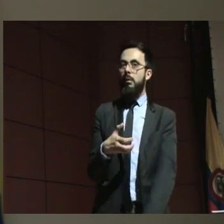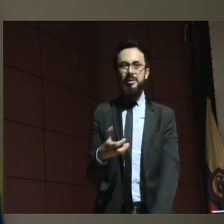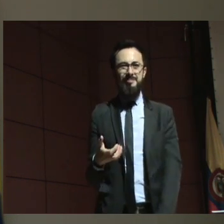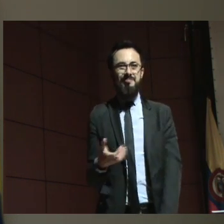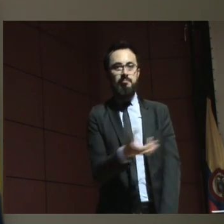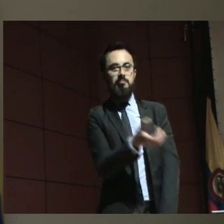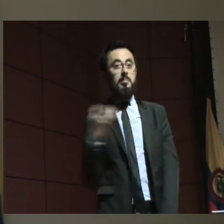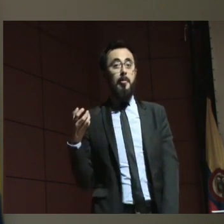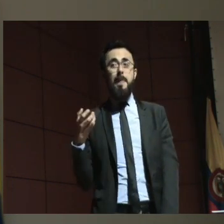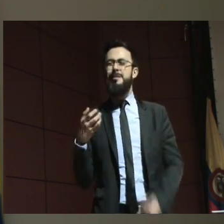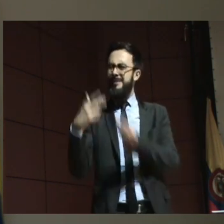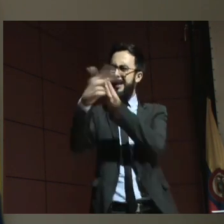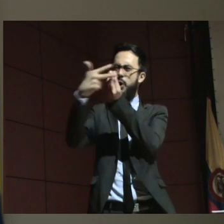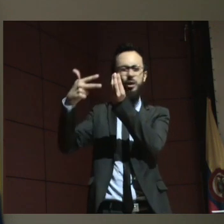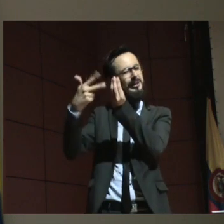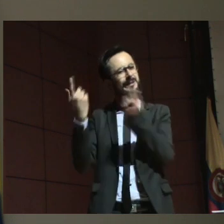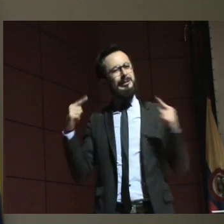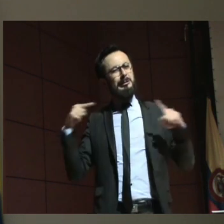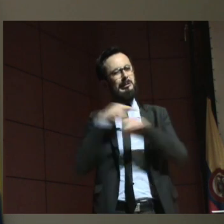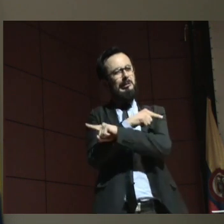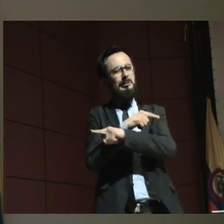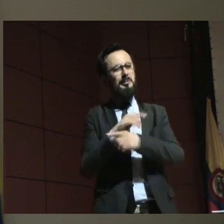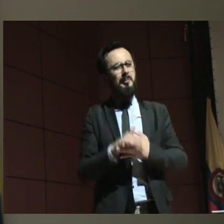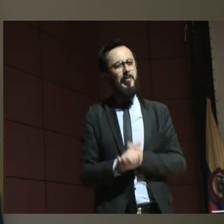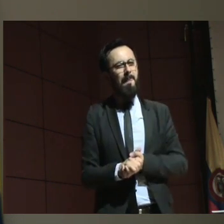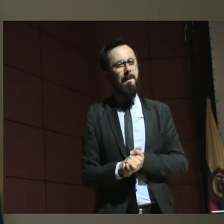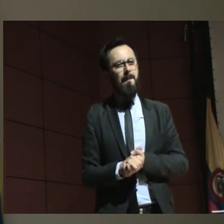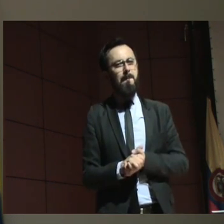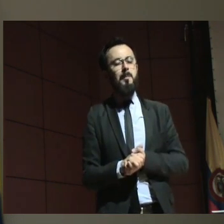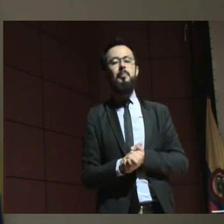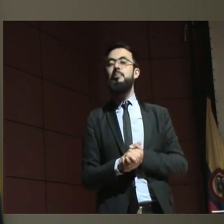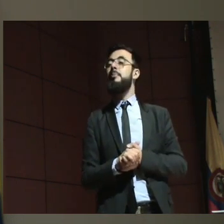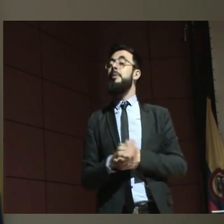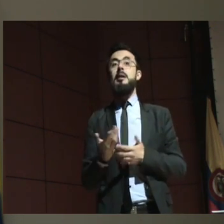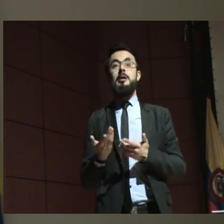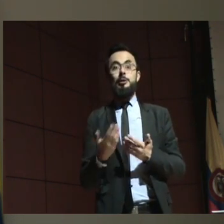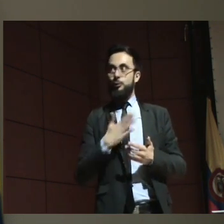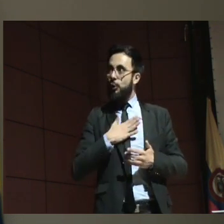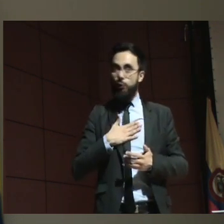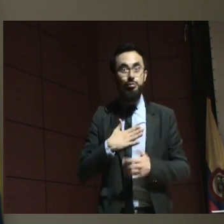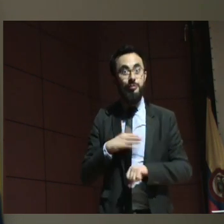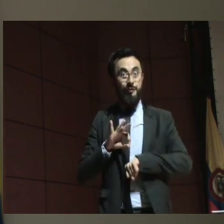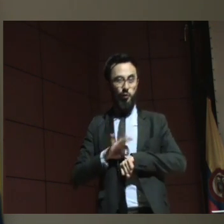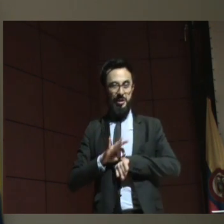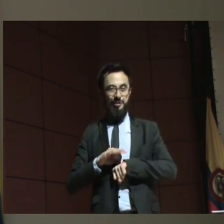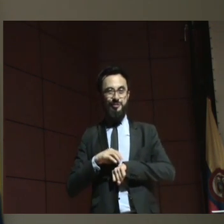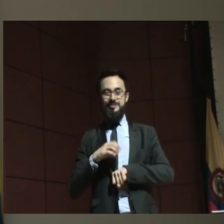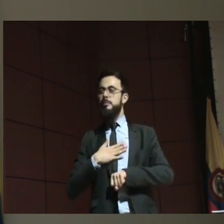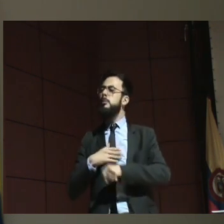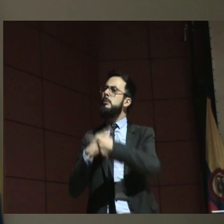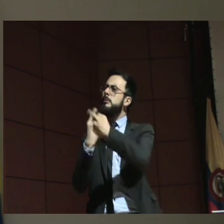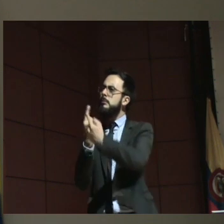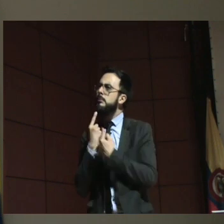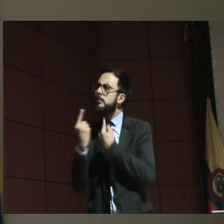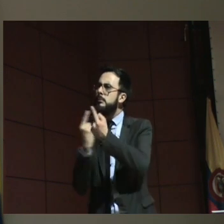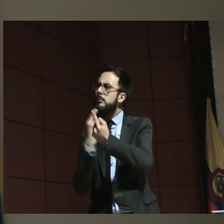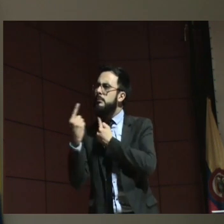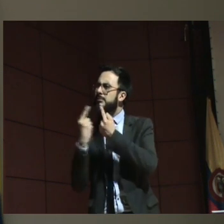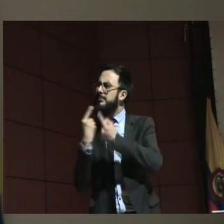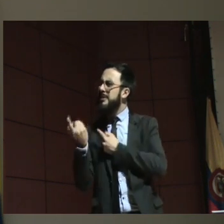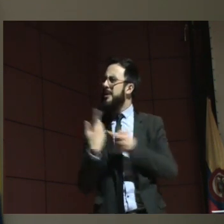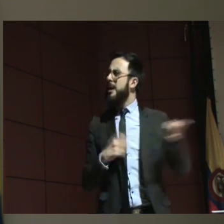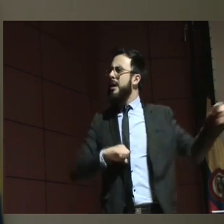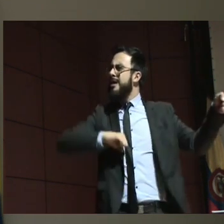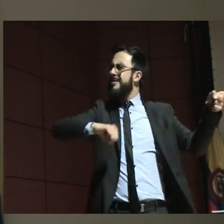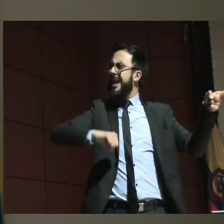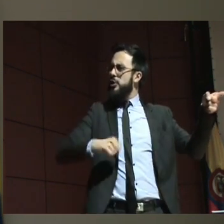se lo hicimos saber a la Corte Constitucional, diciendo: uno no puede justificar la protección de un derecho fundamental o un derecho humano por